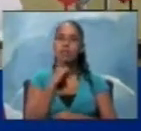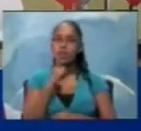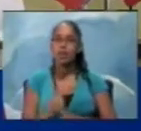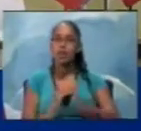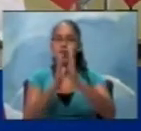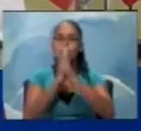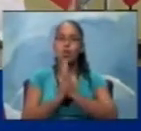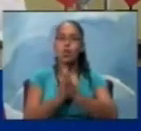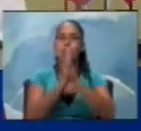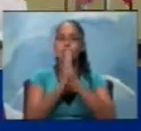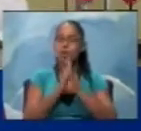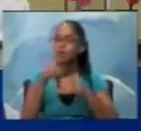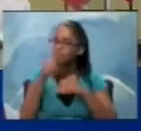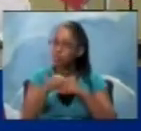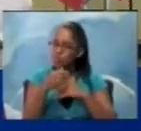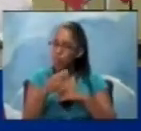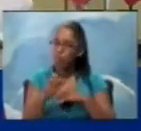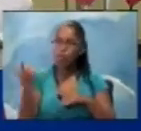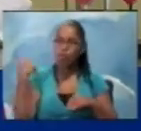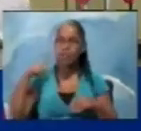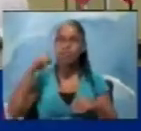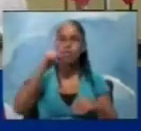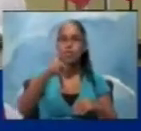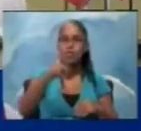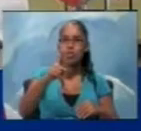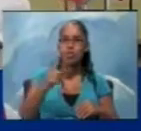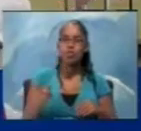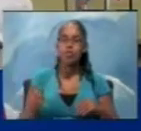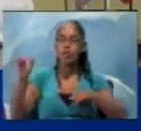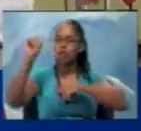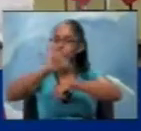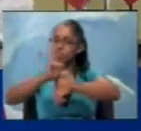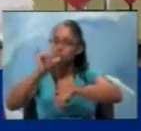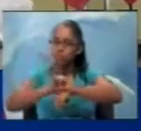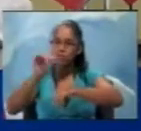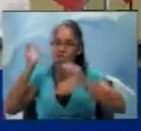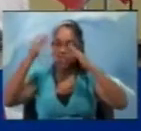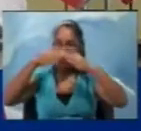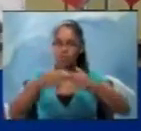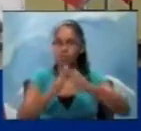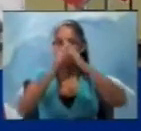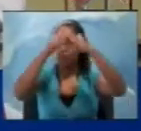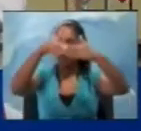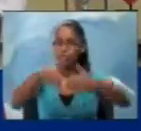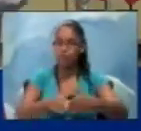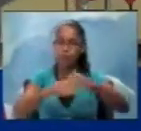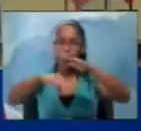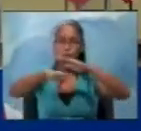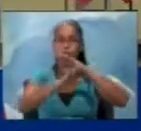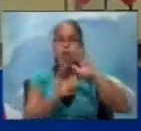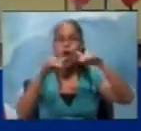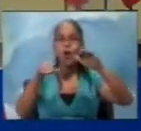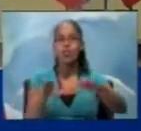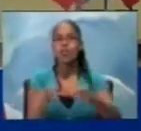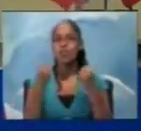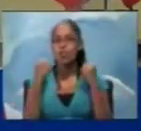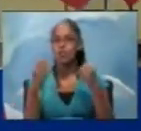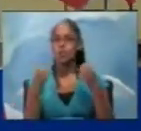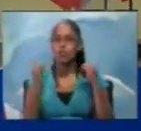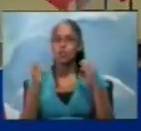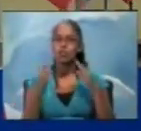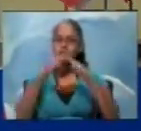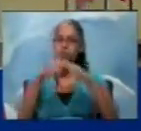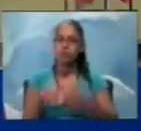Y pronto tendremos una misión flotante, 10 misiones flotantes, muchos